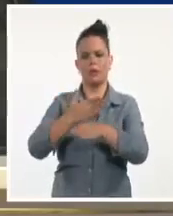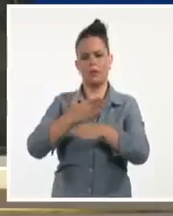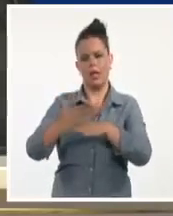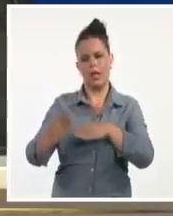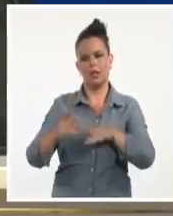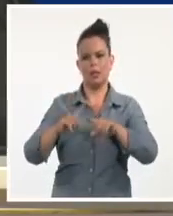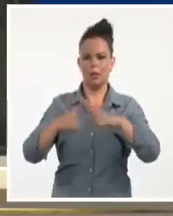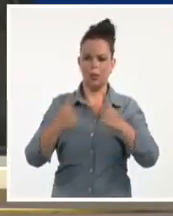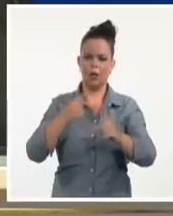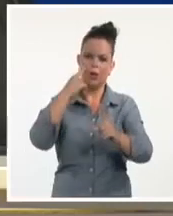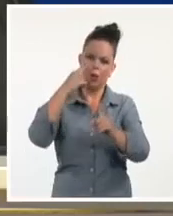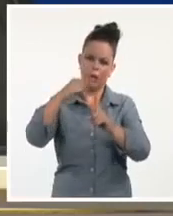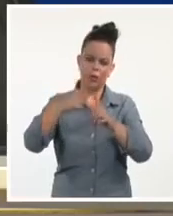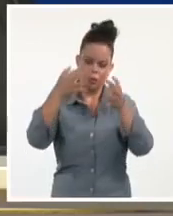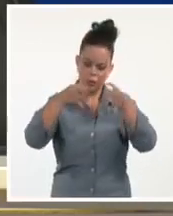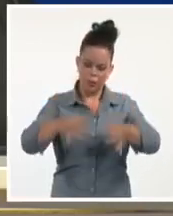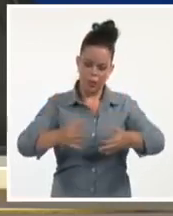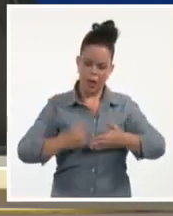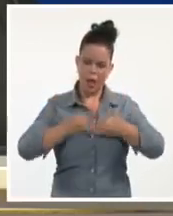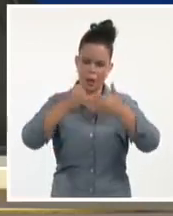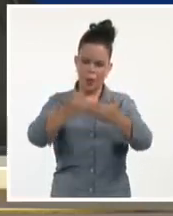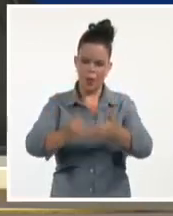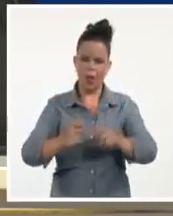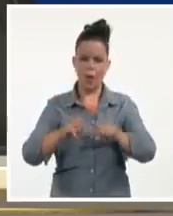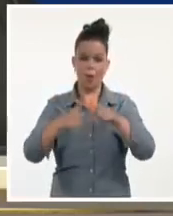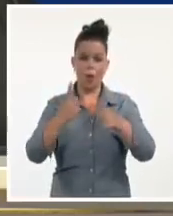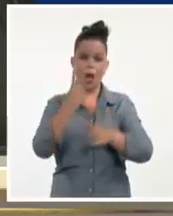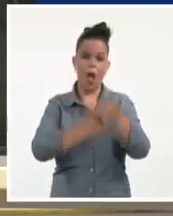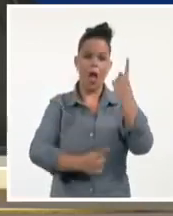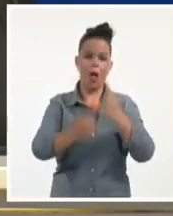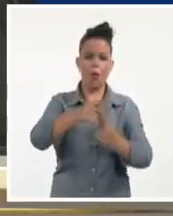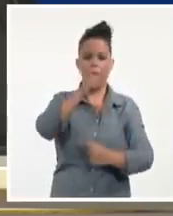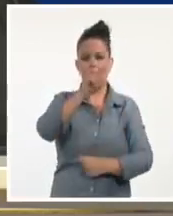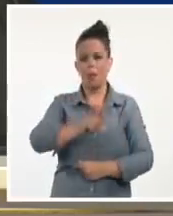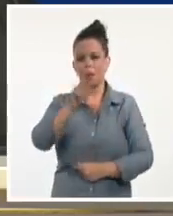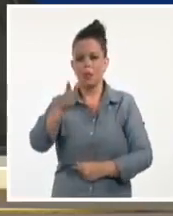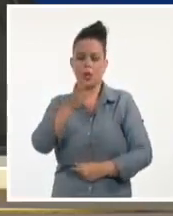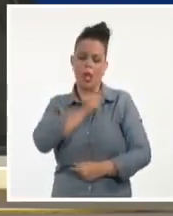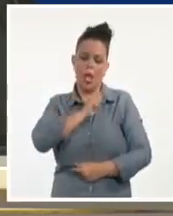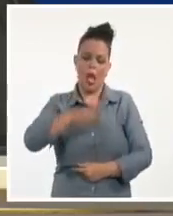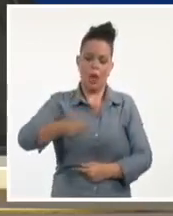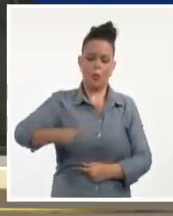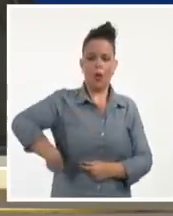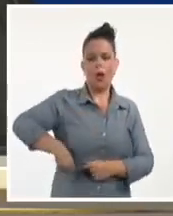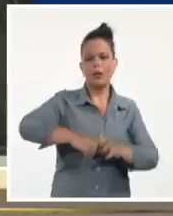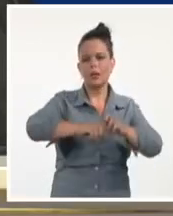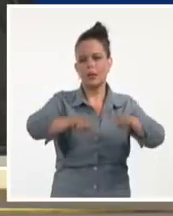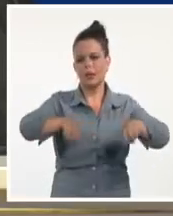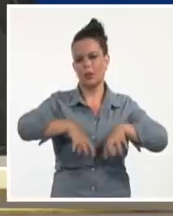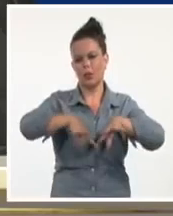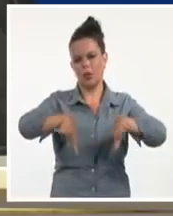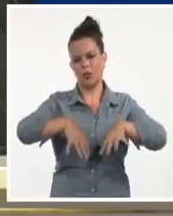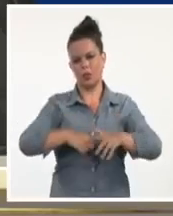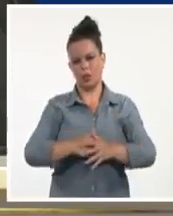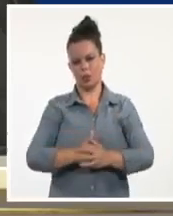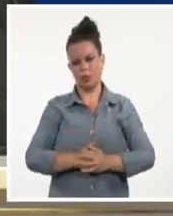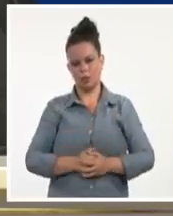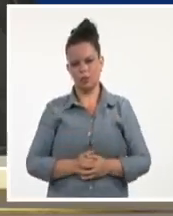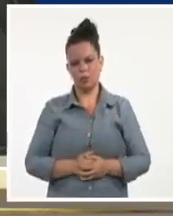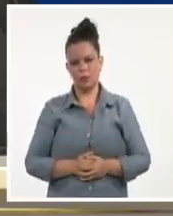corredores humanitarios de intervención humanitaria que son conceptos y